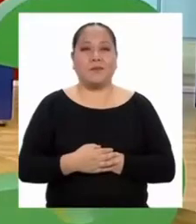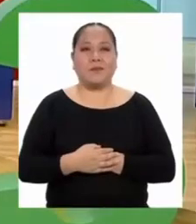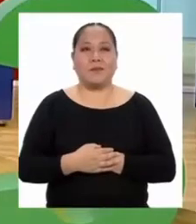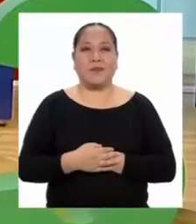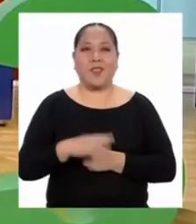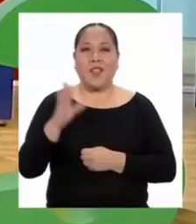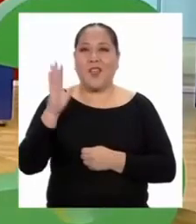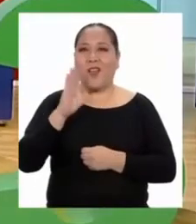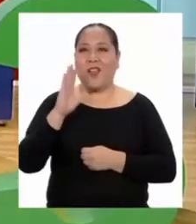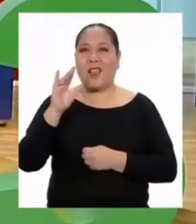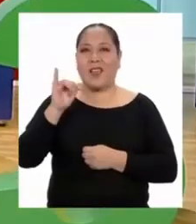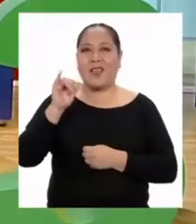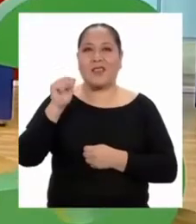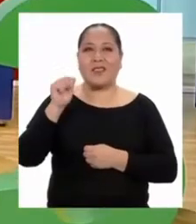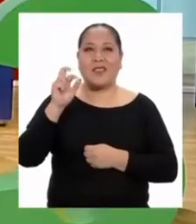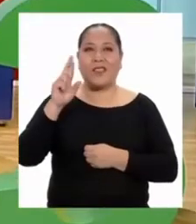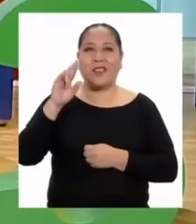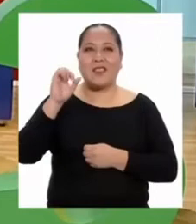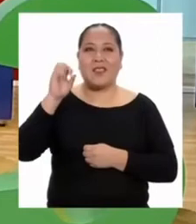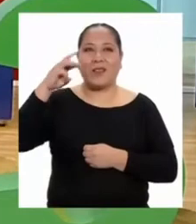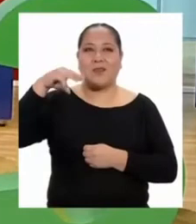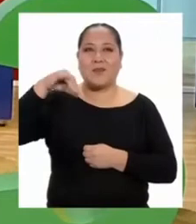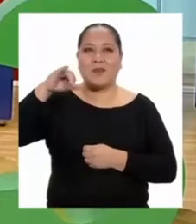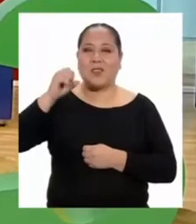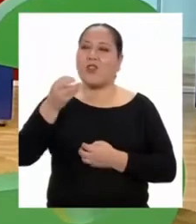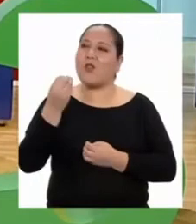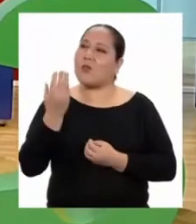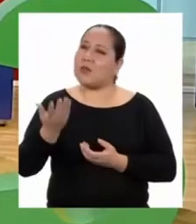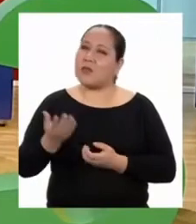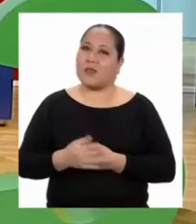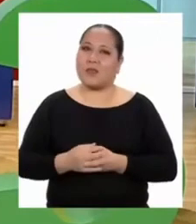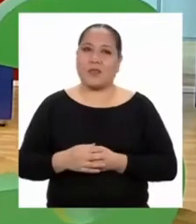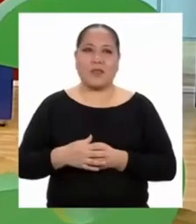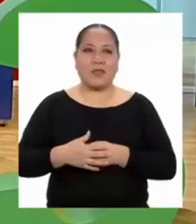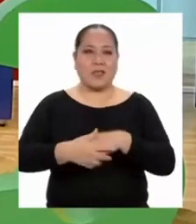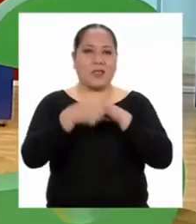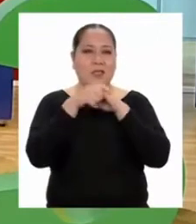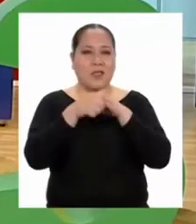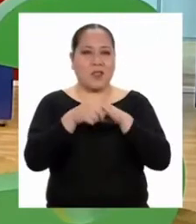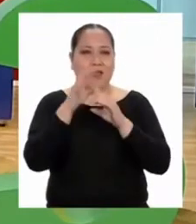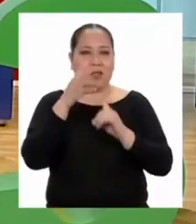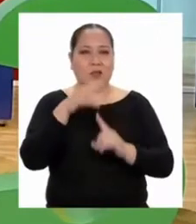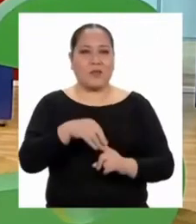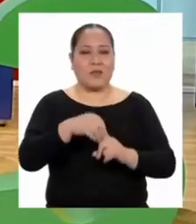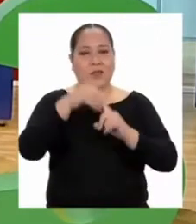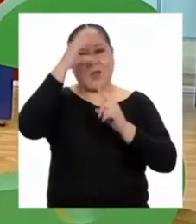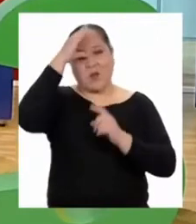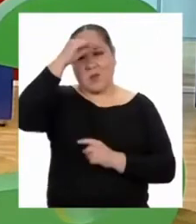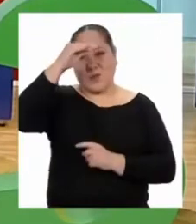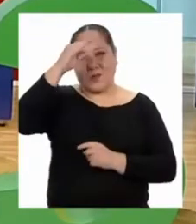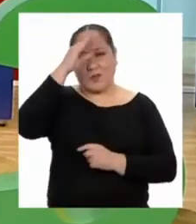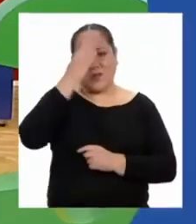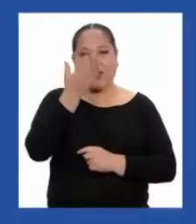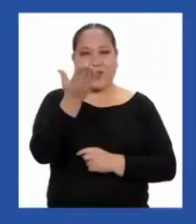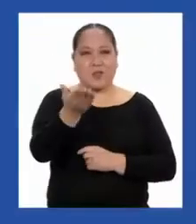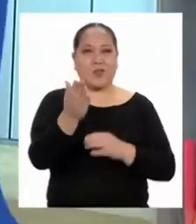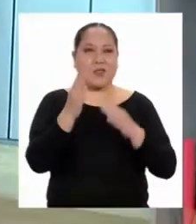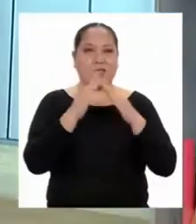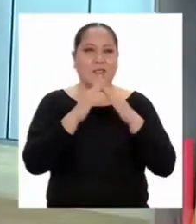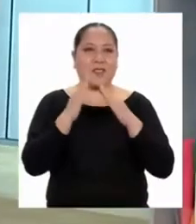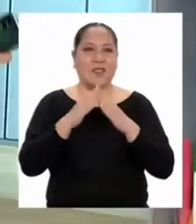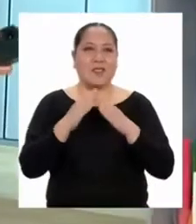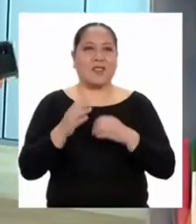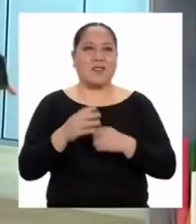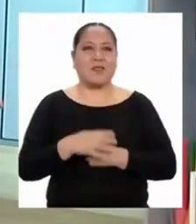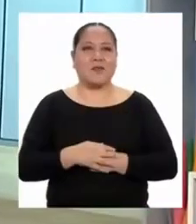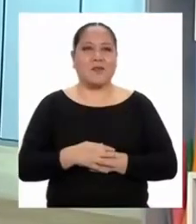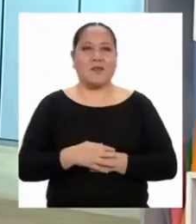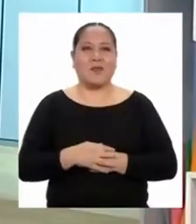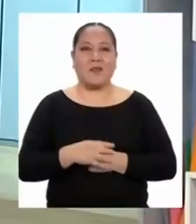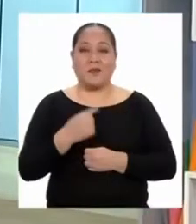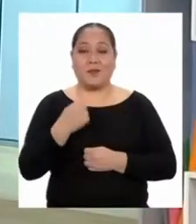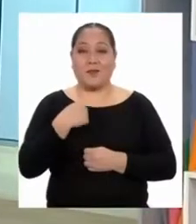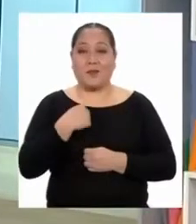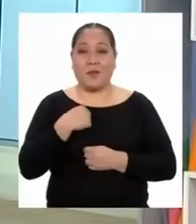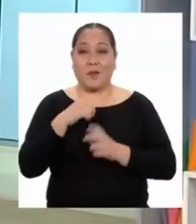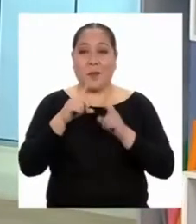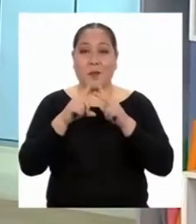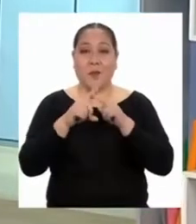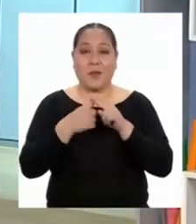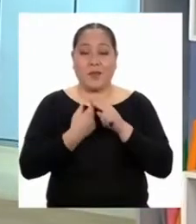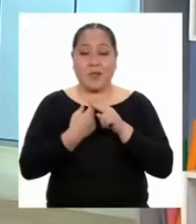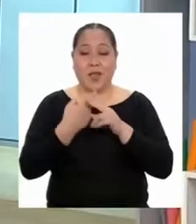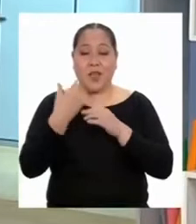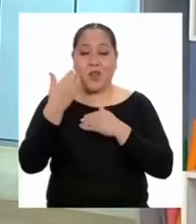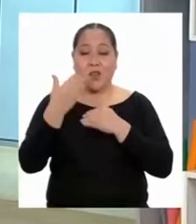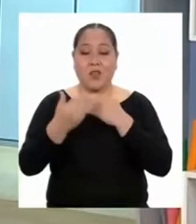Hola Yeremis, ¿cómo estás? Hola Jonathan, un saludo muy especial a las chicas y chicos en sus casas. Justo iba a comenzar con